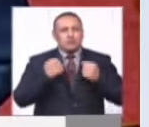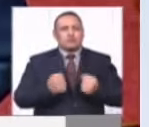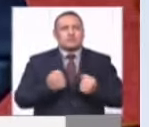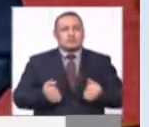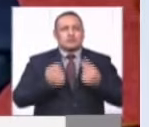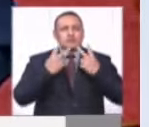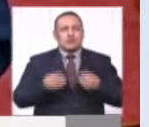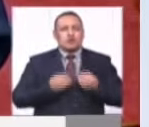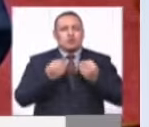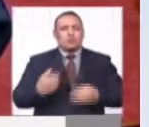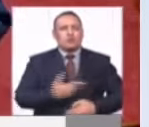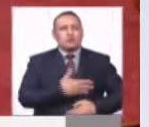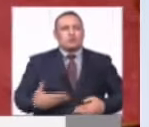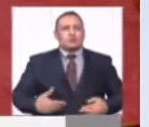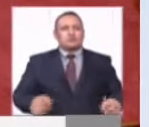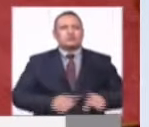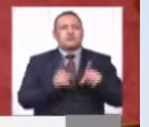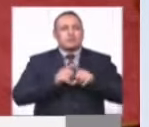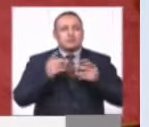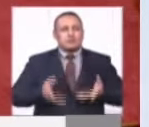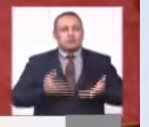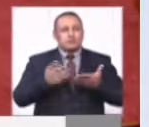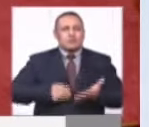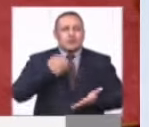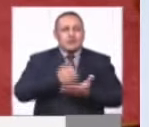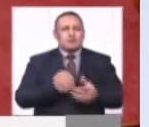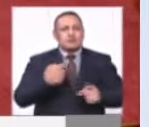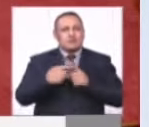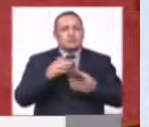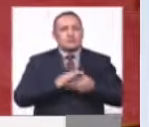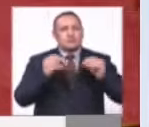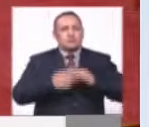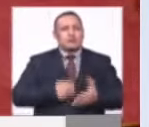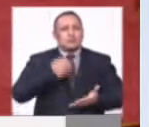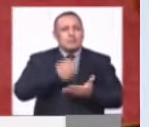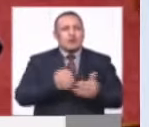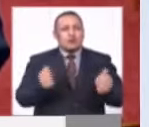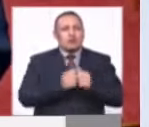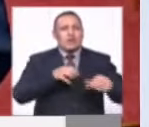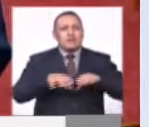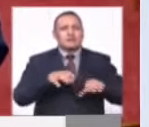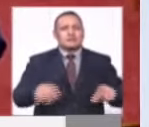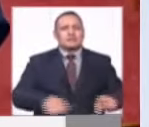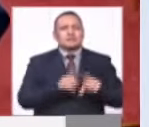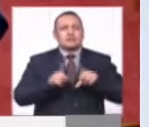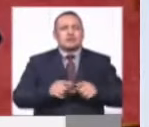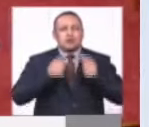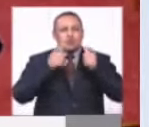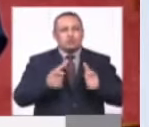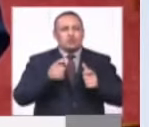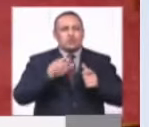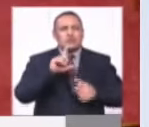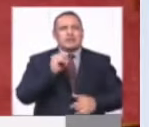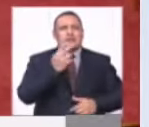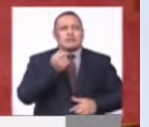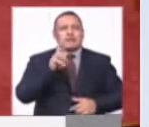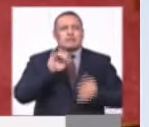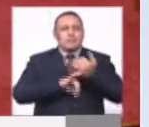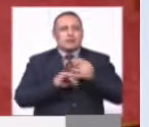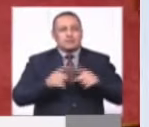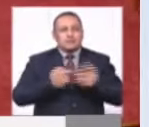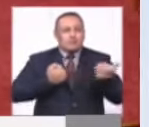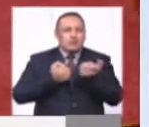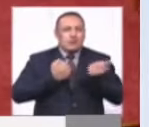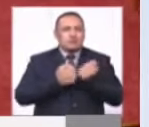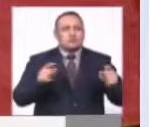esforzándonos y como gobierno hemos destinado también cifras históricas para hacer control larvario, para hacer